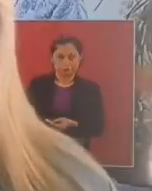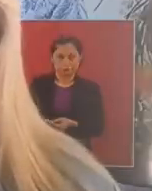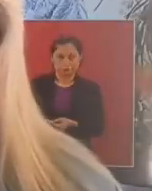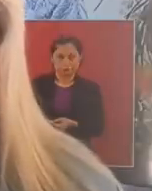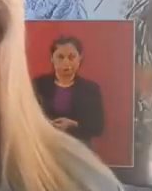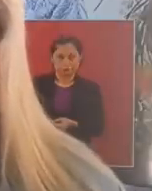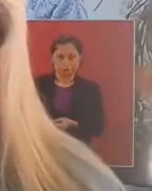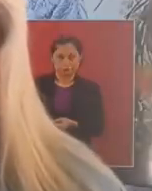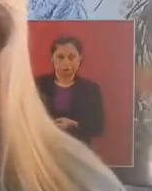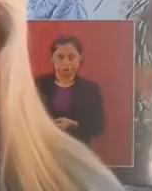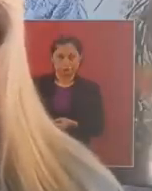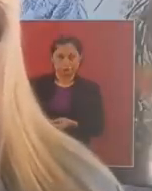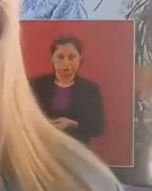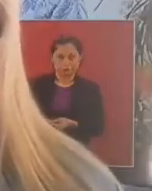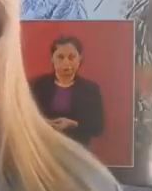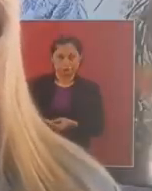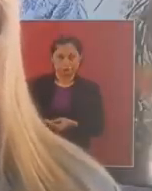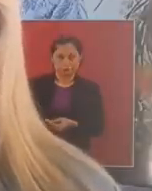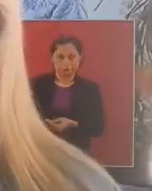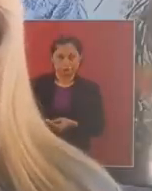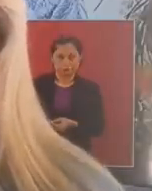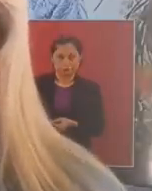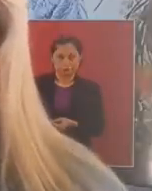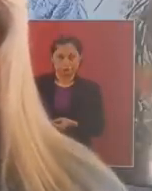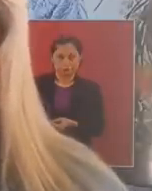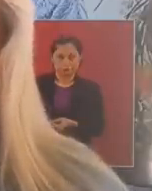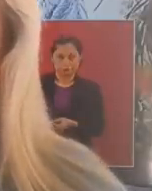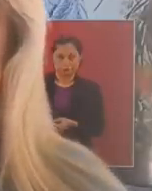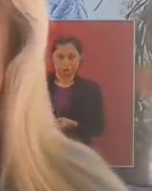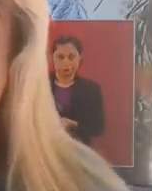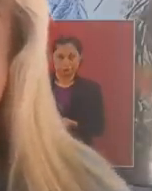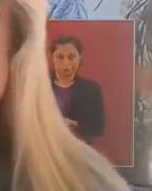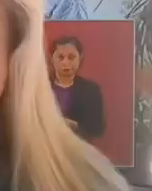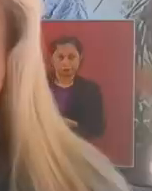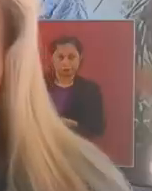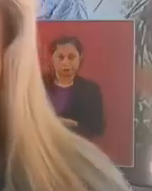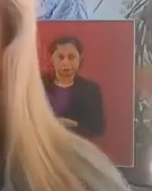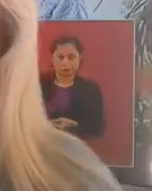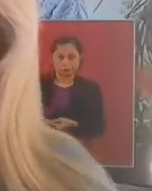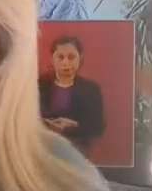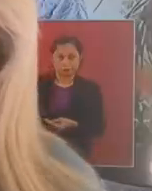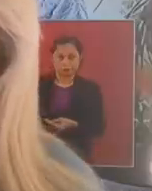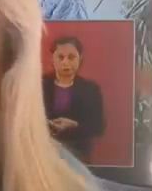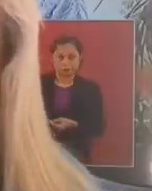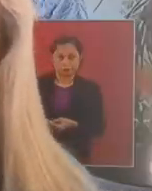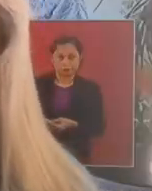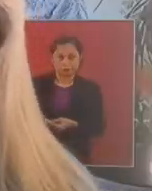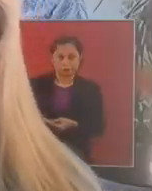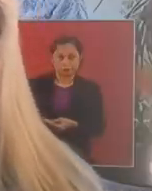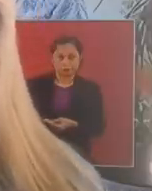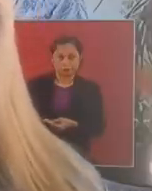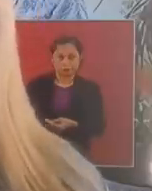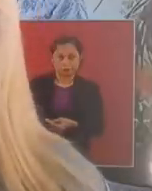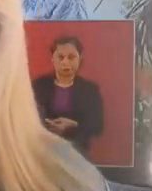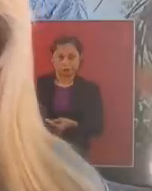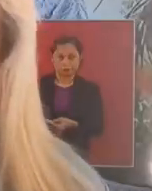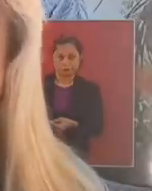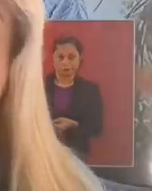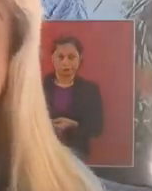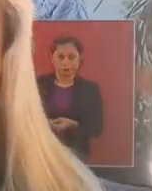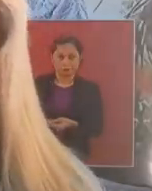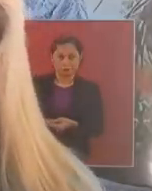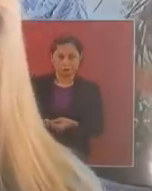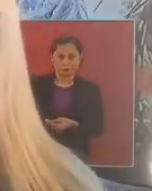en extrema pobreza. O sea, en primer lugar, a indígenas que viven en zonas apartadas, que no